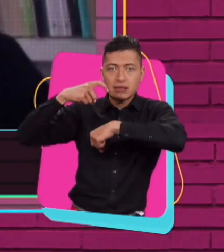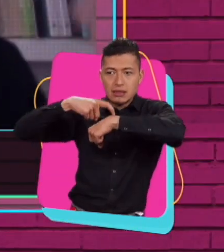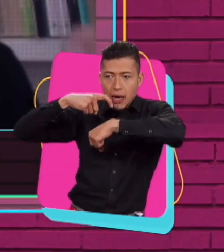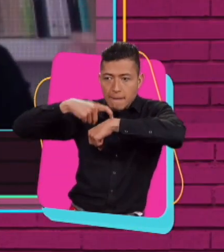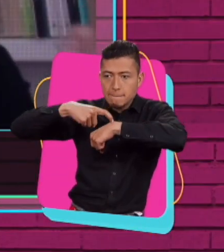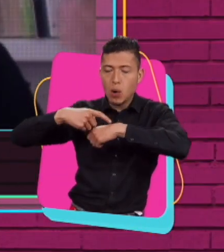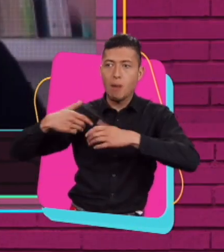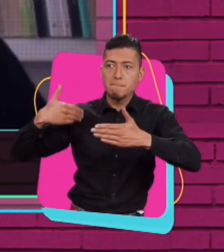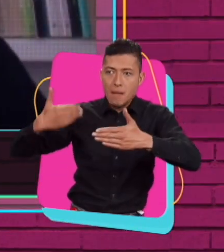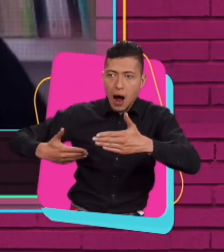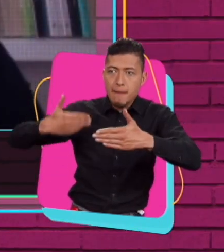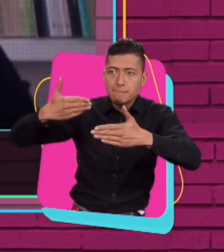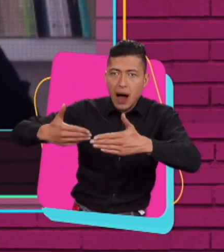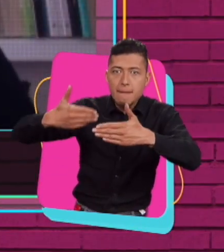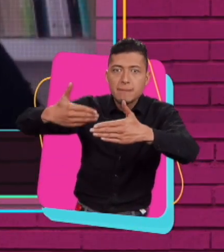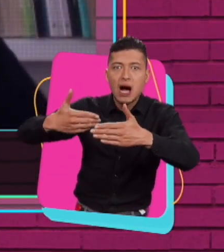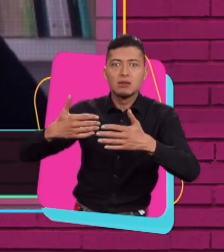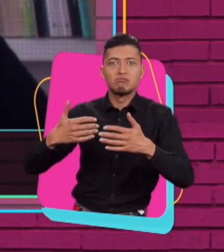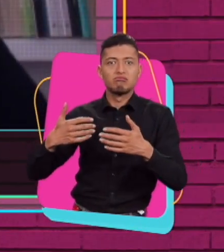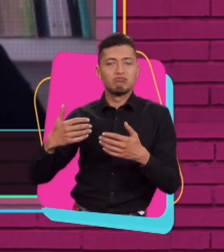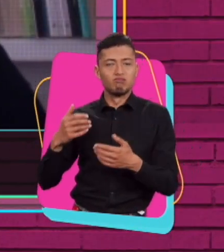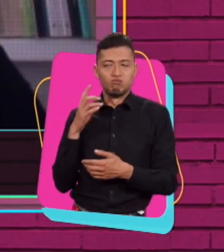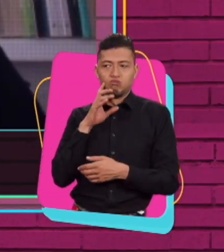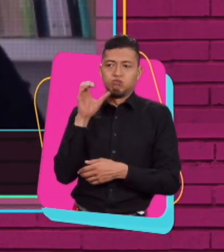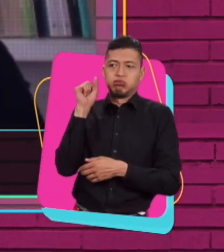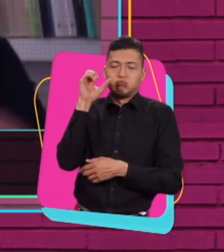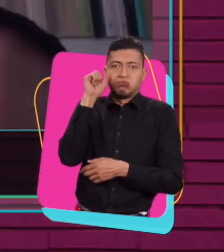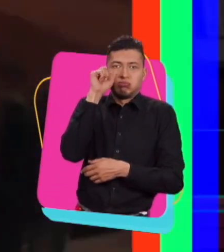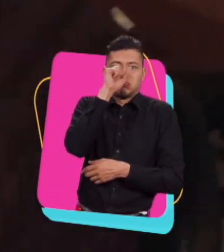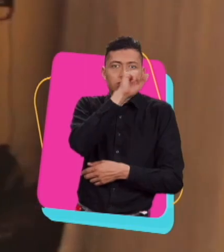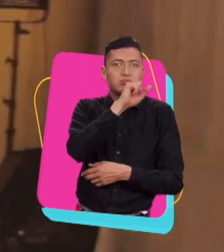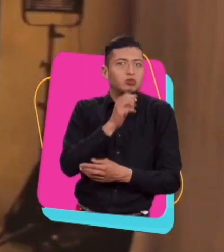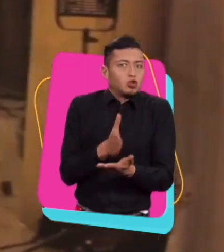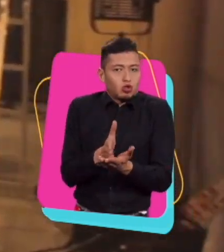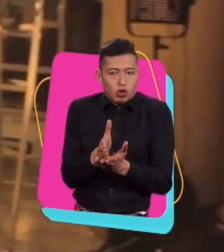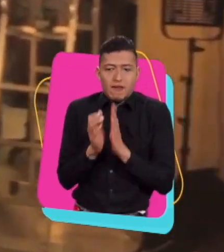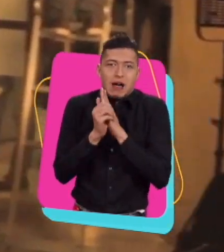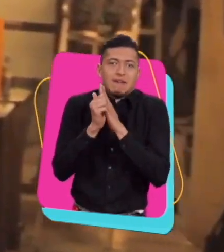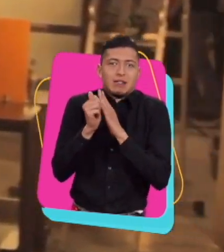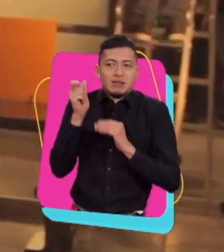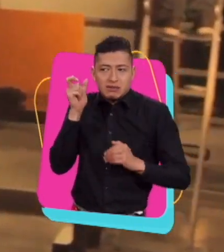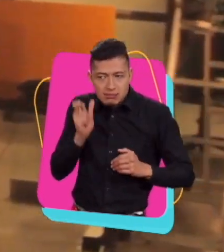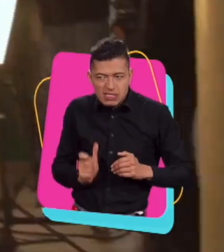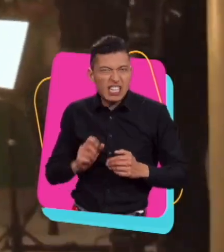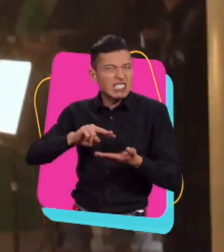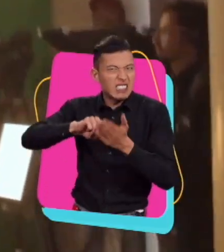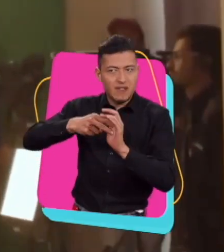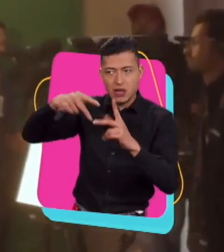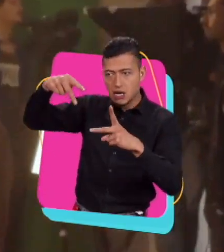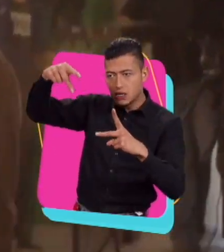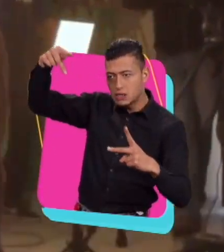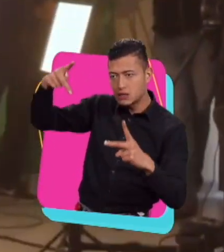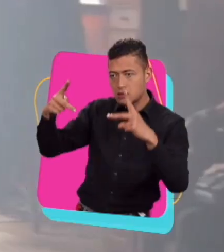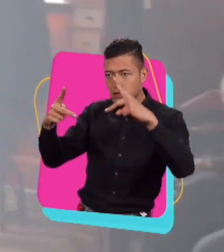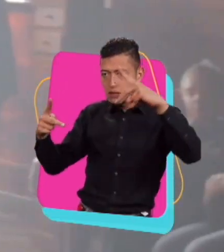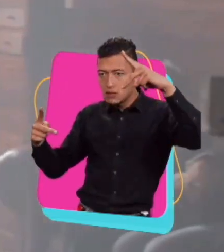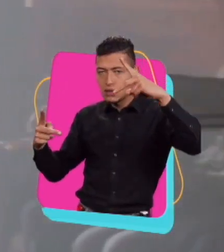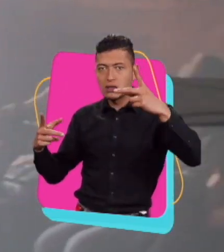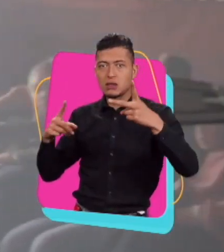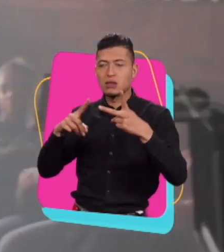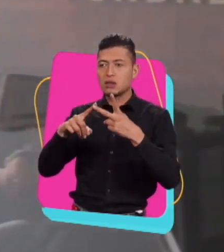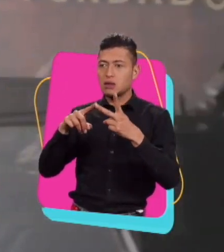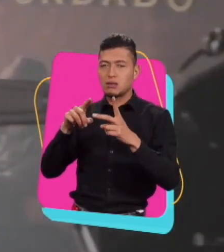entender el tiempo, el ritmo, entender lo que significa el encuadre,